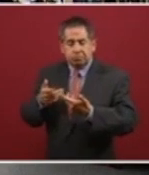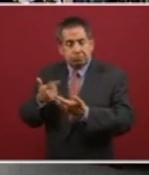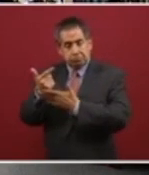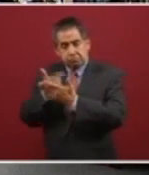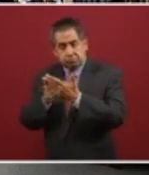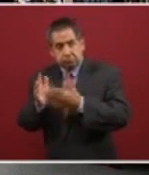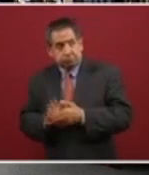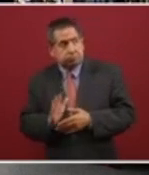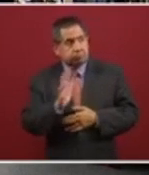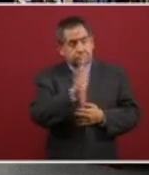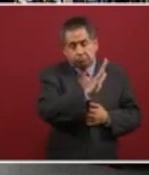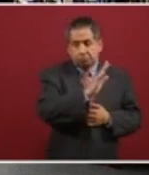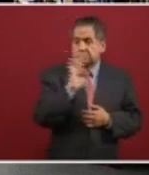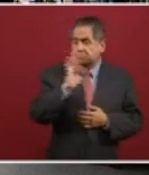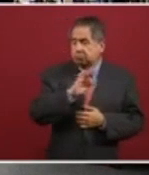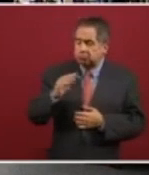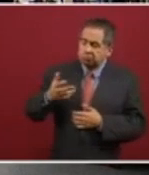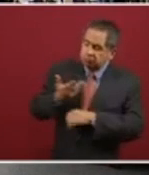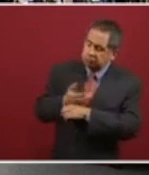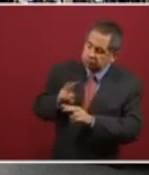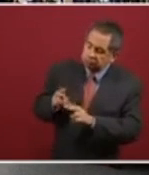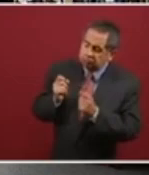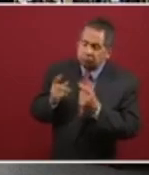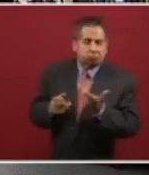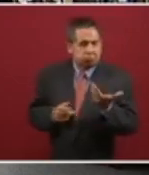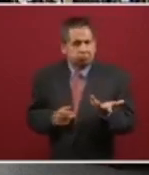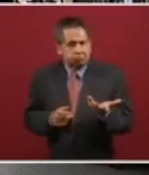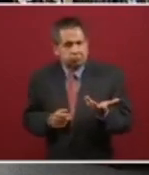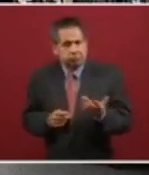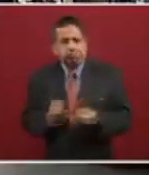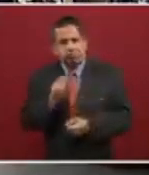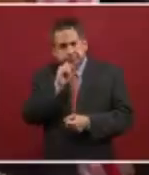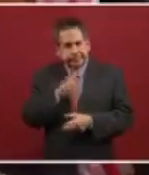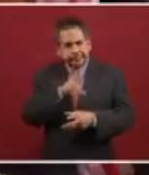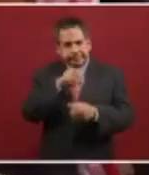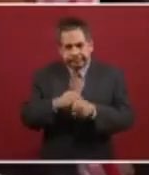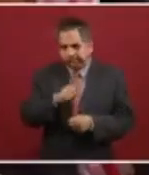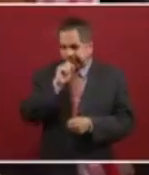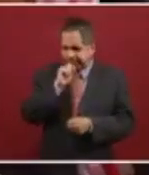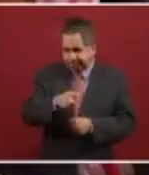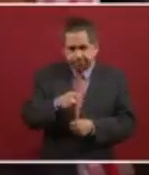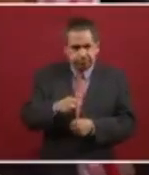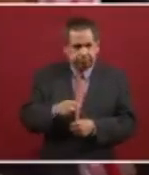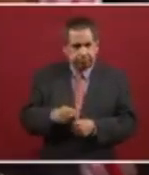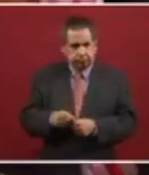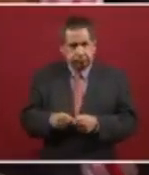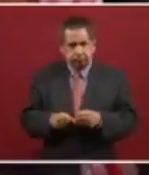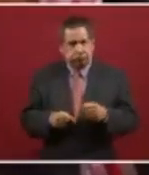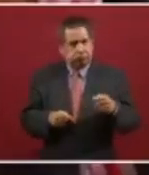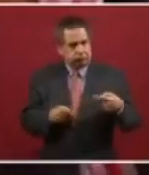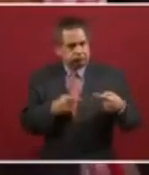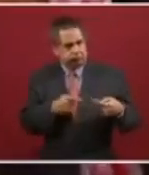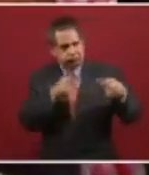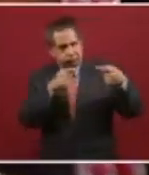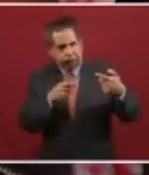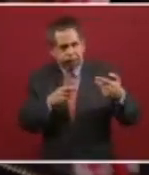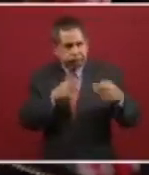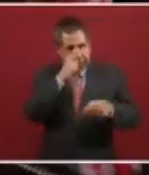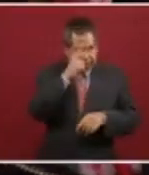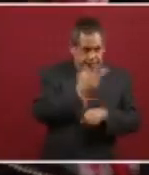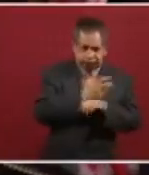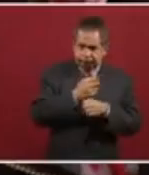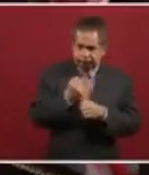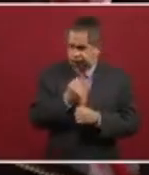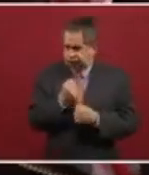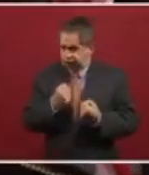le interesa a Estados Unidos, pero también ¿por qué no inmiscuir con la misma fuerza que tiene el conflicto entre México y Estados